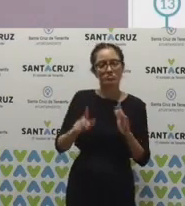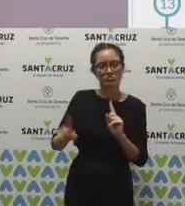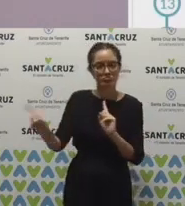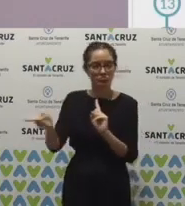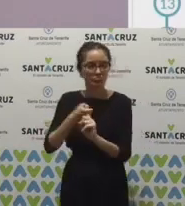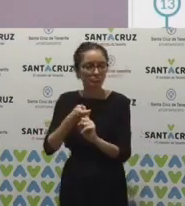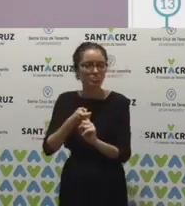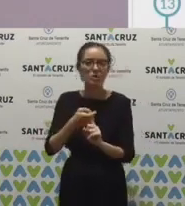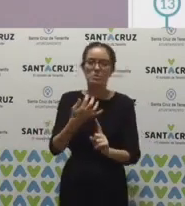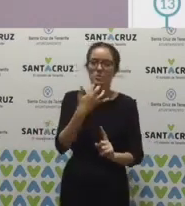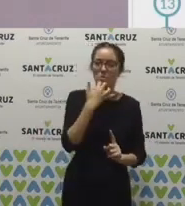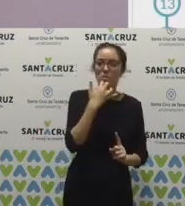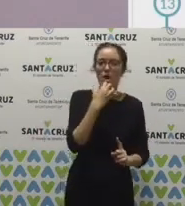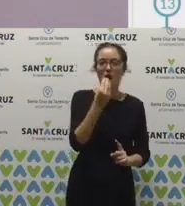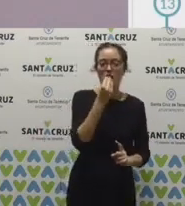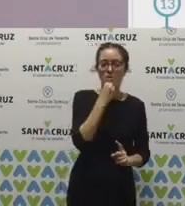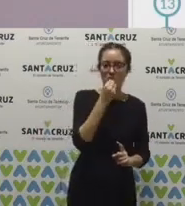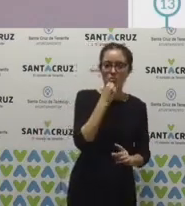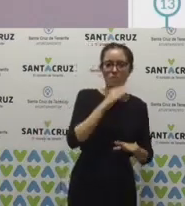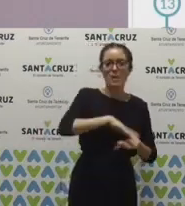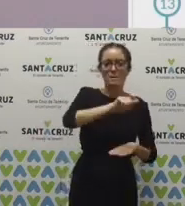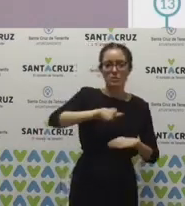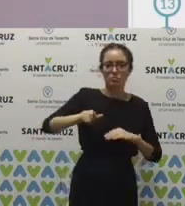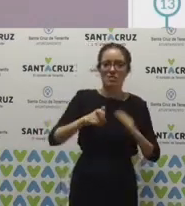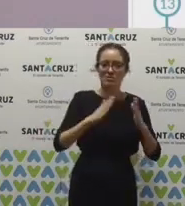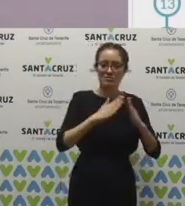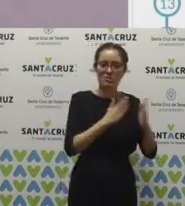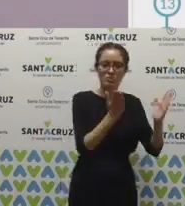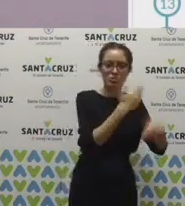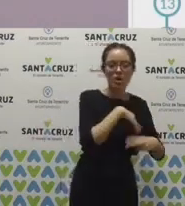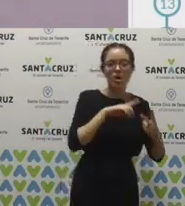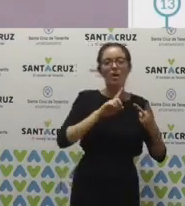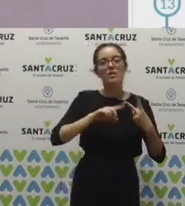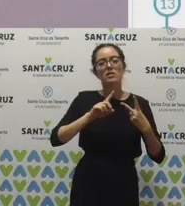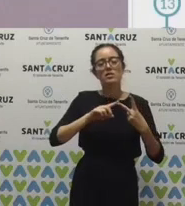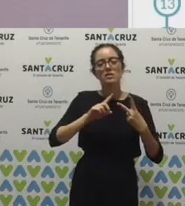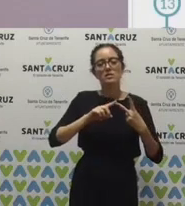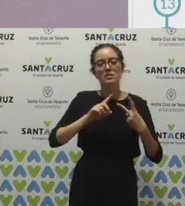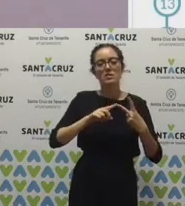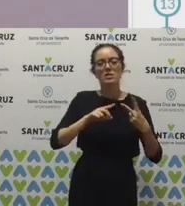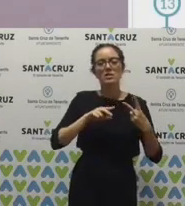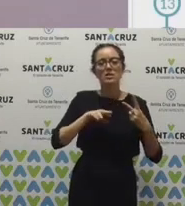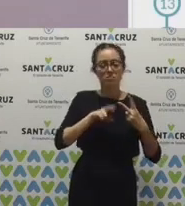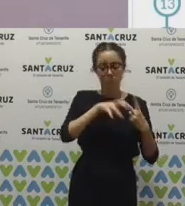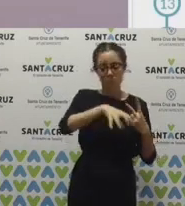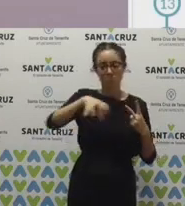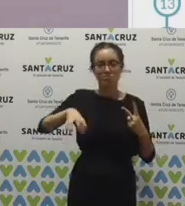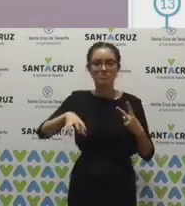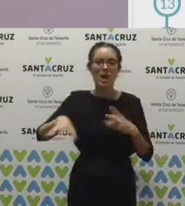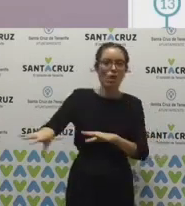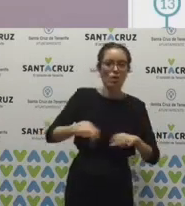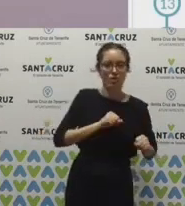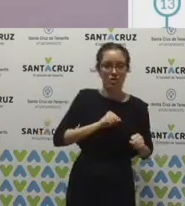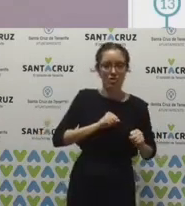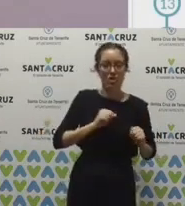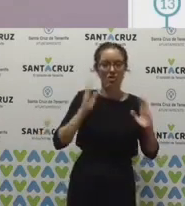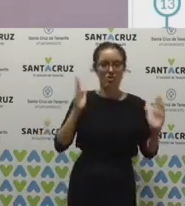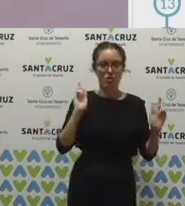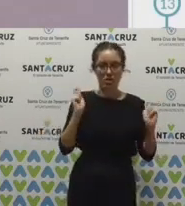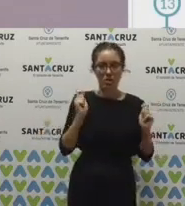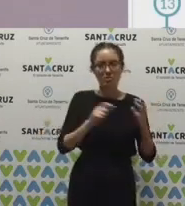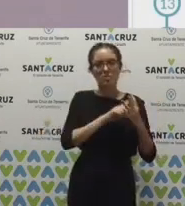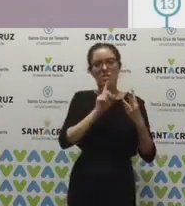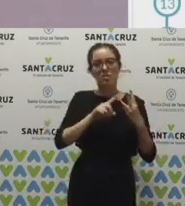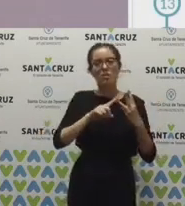la adaptación de la alimentación a las personas sin hogar la habilitación de los recursos para acogida durante el estado de alarma o la inclinación